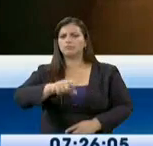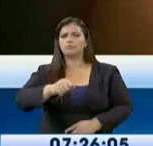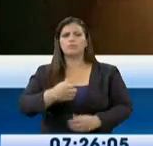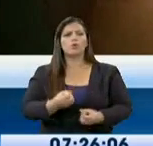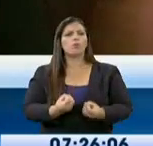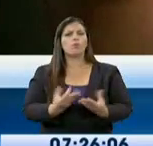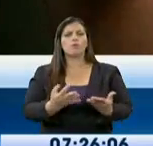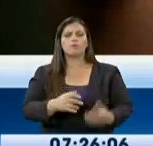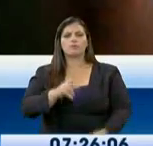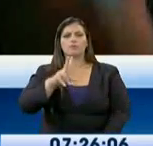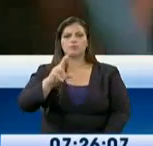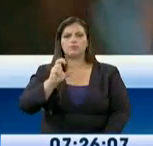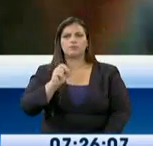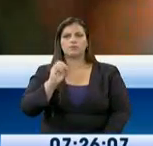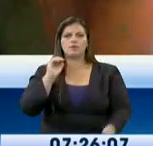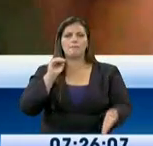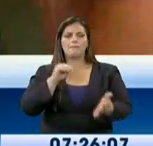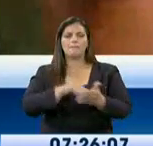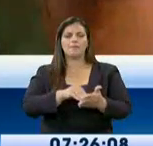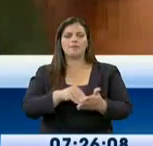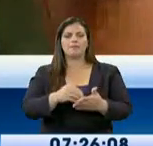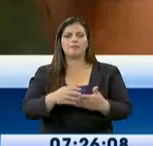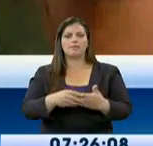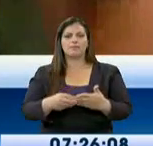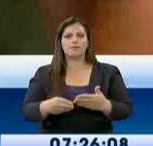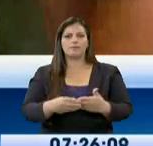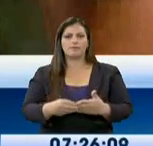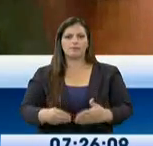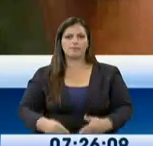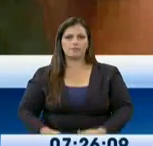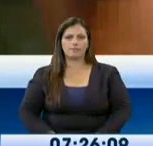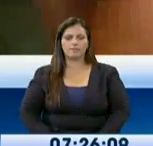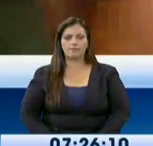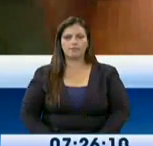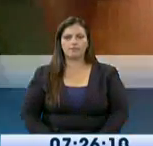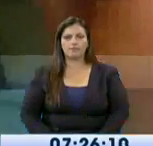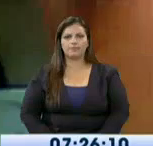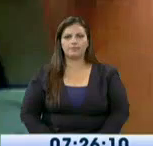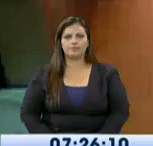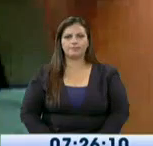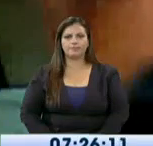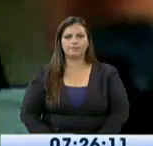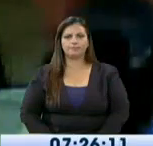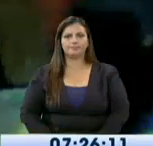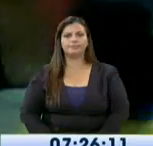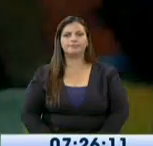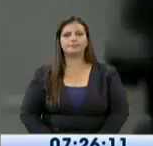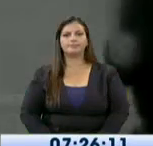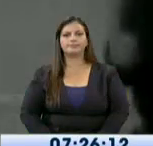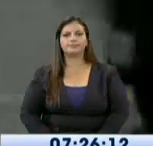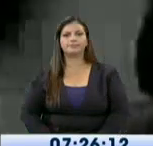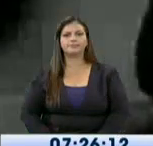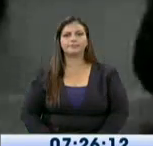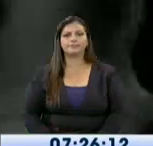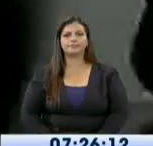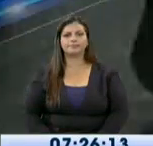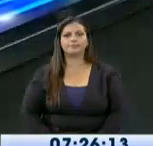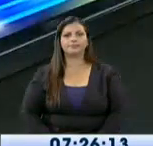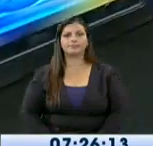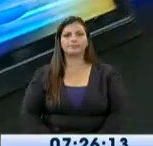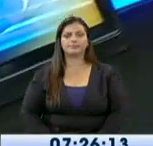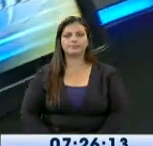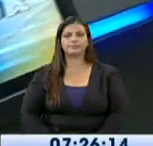dólares, que seguramente fueron difíciles de juntar, informó Ítalo Ruiz.